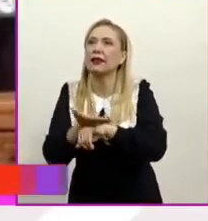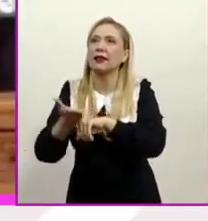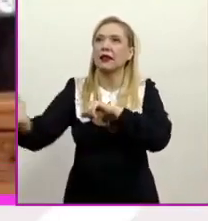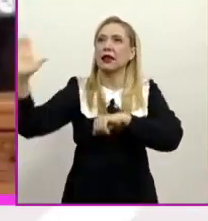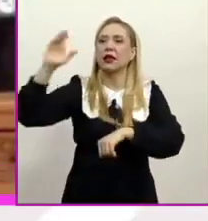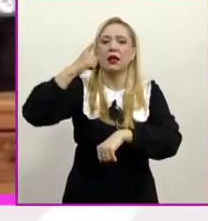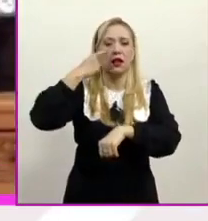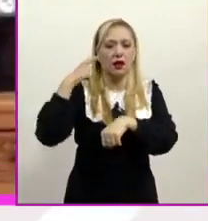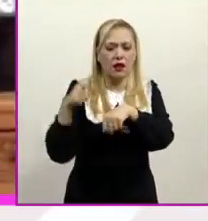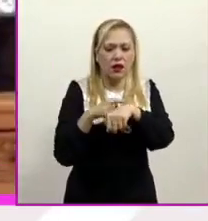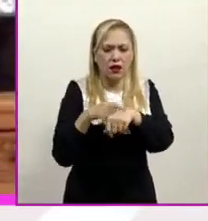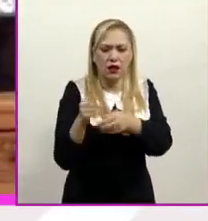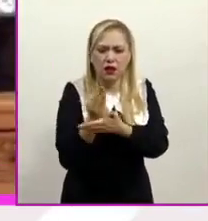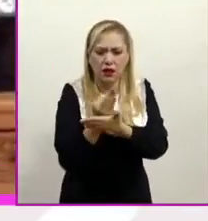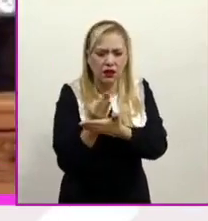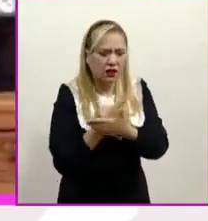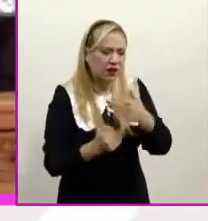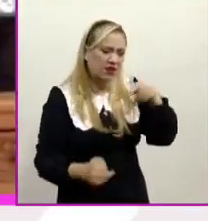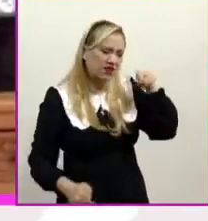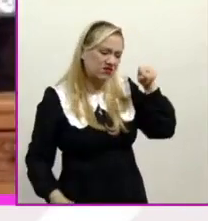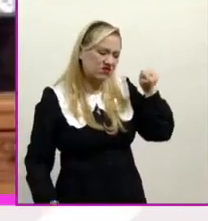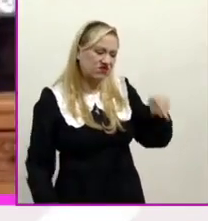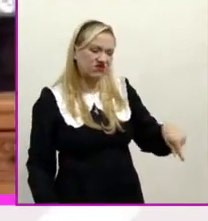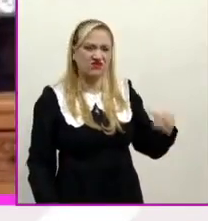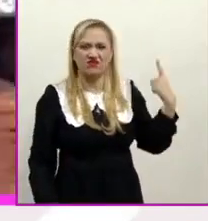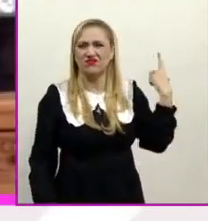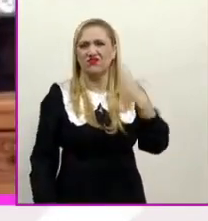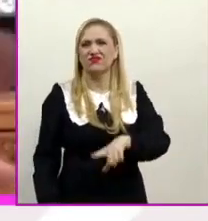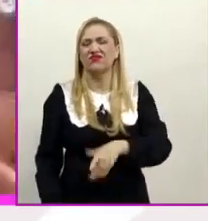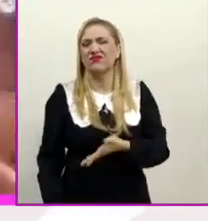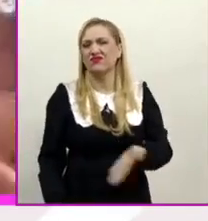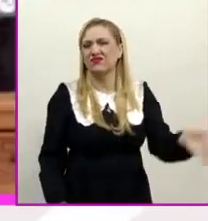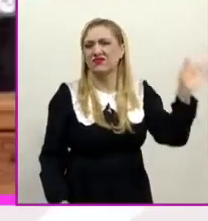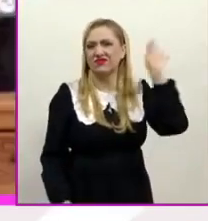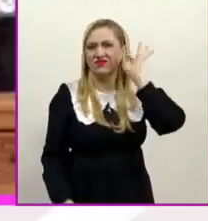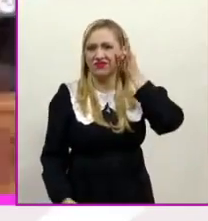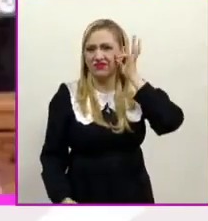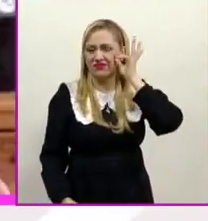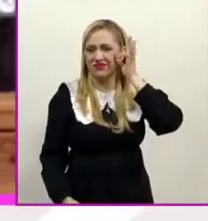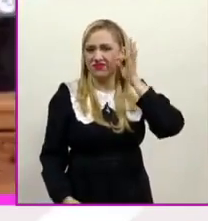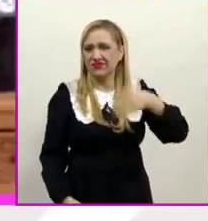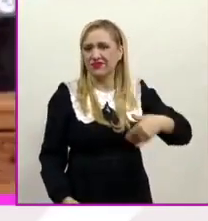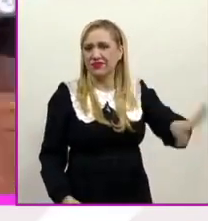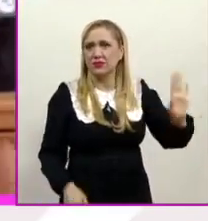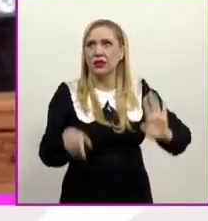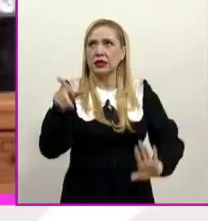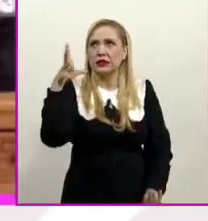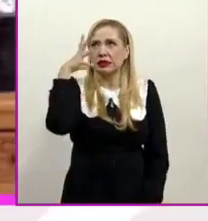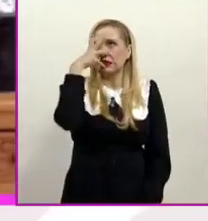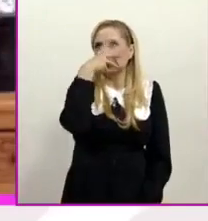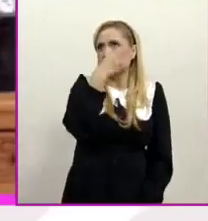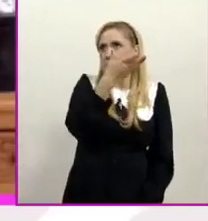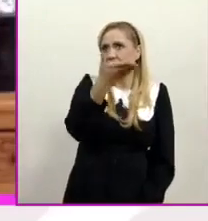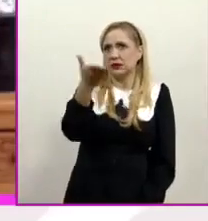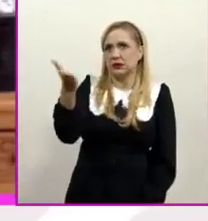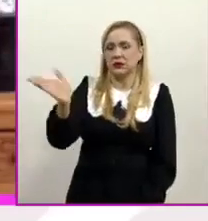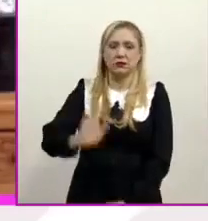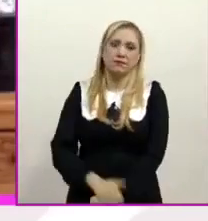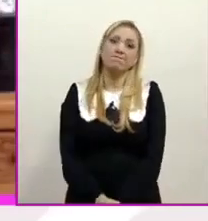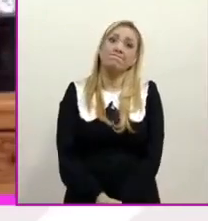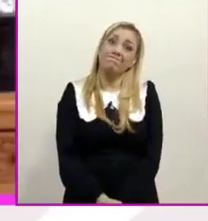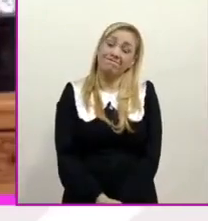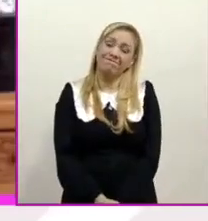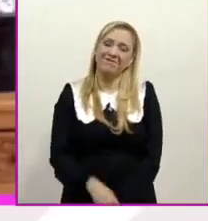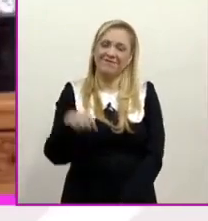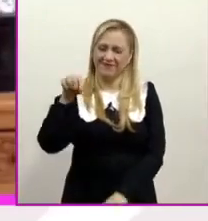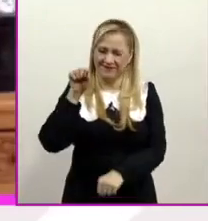una sociedad donde la blanquitud es la belleza y lo demás que está fuera, pues está fuera. Estamos en